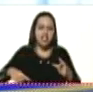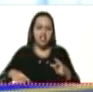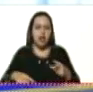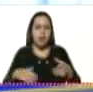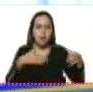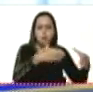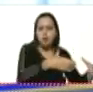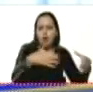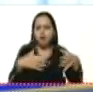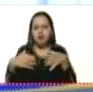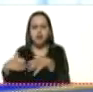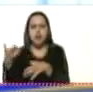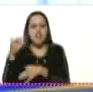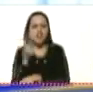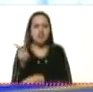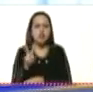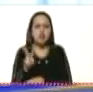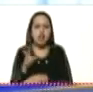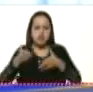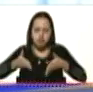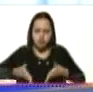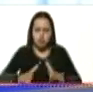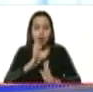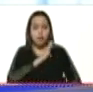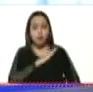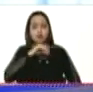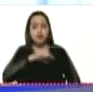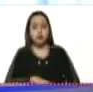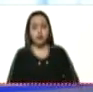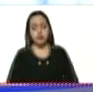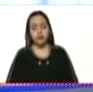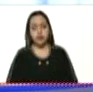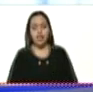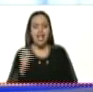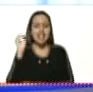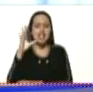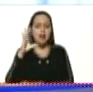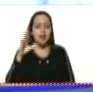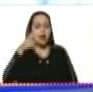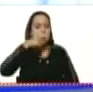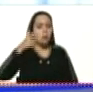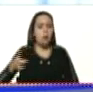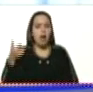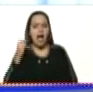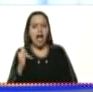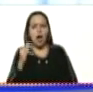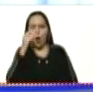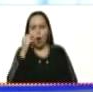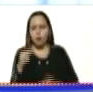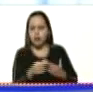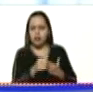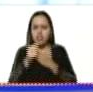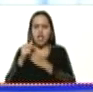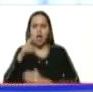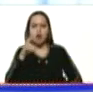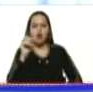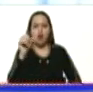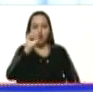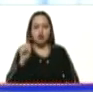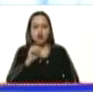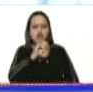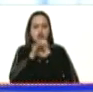su propia conducción. Frente a la Asamblea Popular estaba Rocio Nieves, quien da los detalles del golpe y de